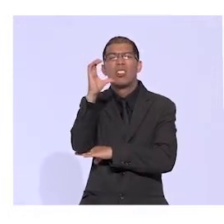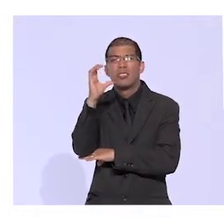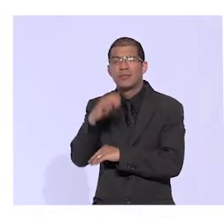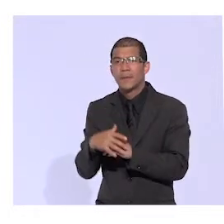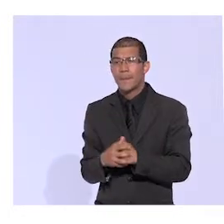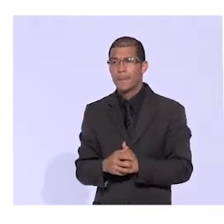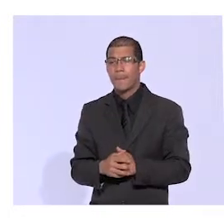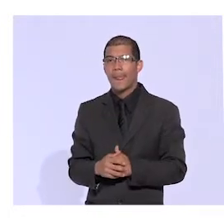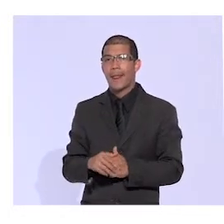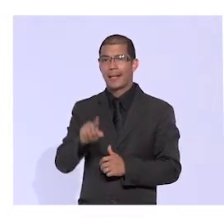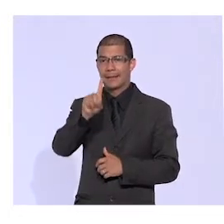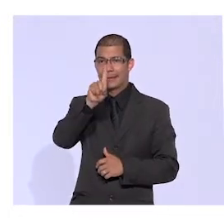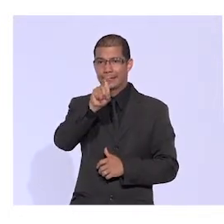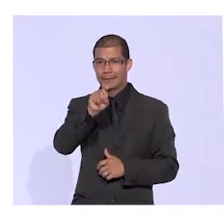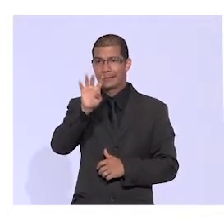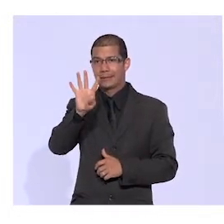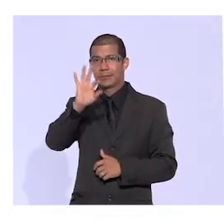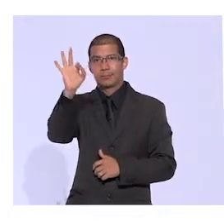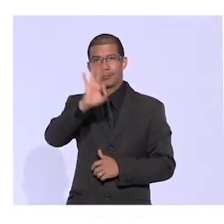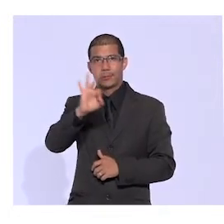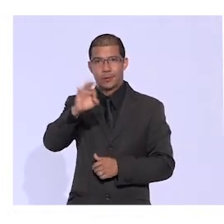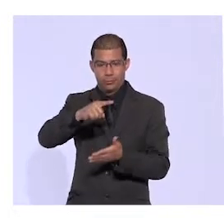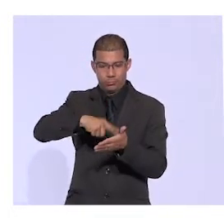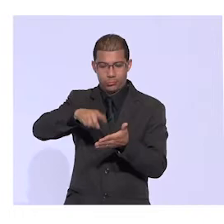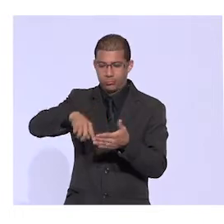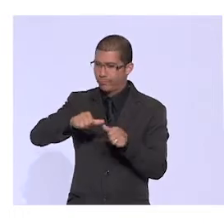un 64%.